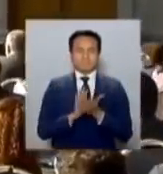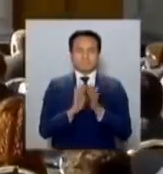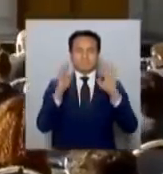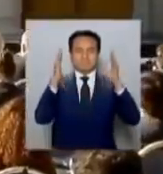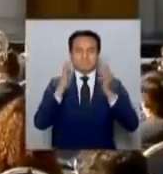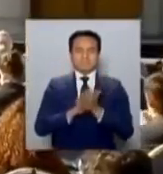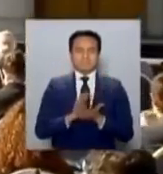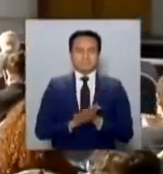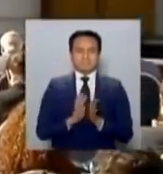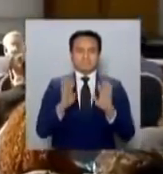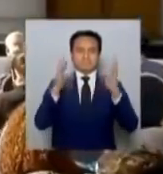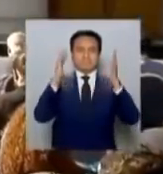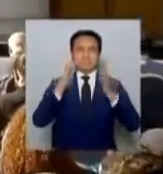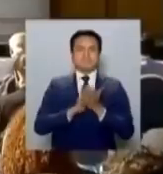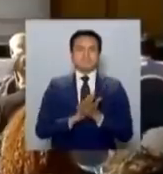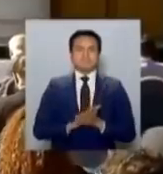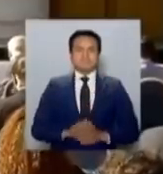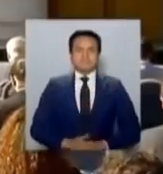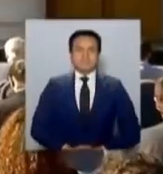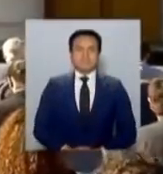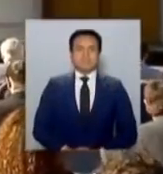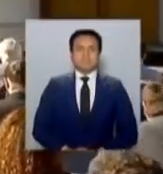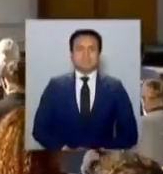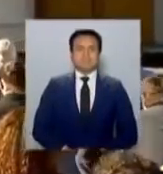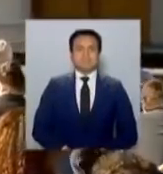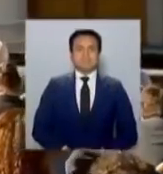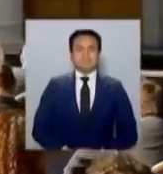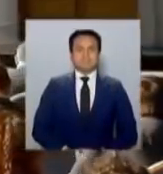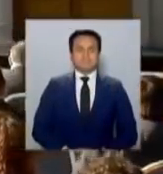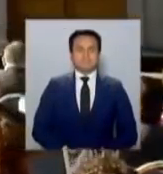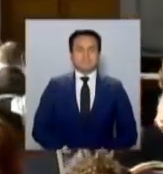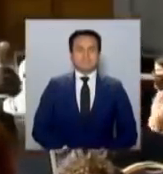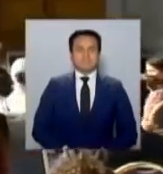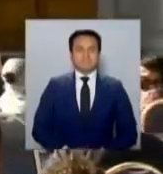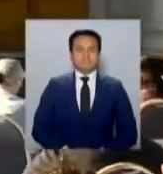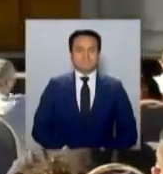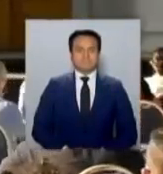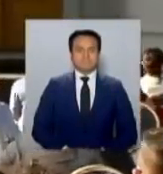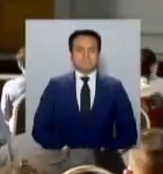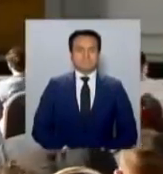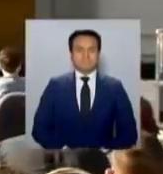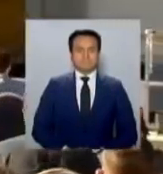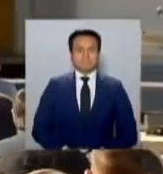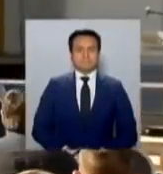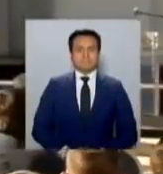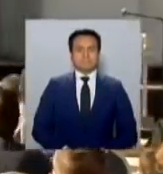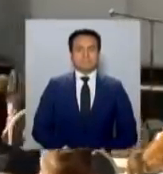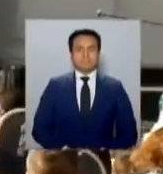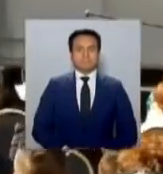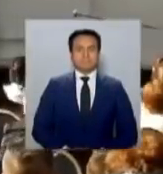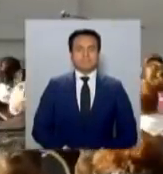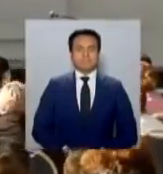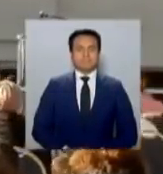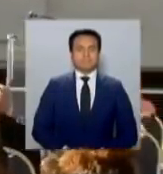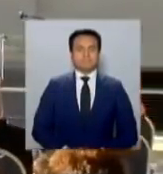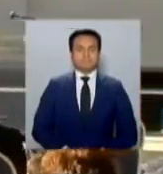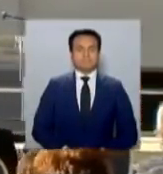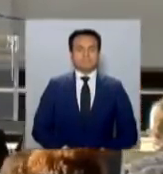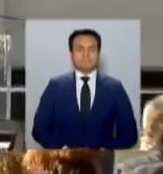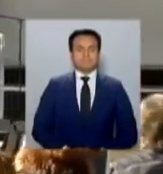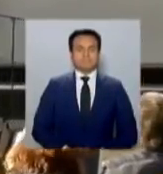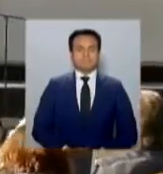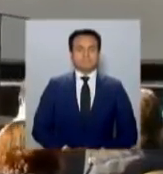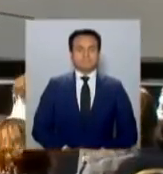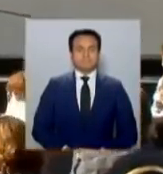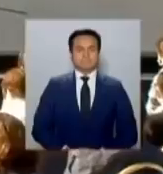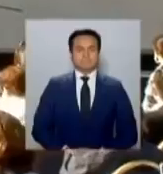comienzo de la conversación, uno de los temas quizás más complicados que tiene que enfrentar el presidente electo. ¿Se acuerdan de Stephanie Griffith-Jones? Ella es fue una de las